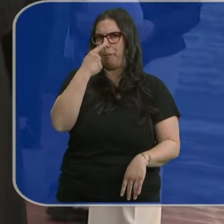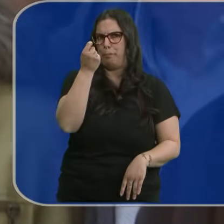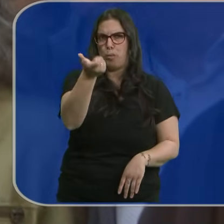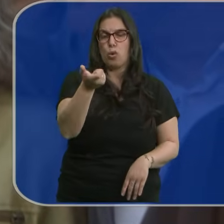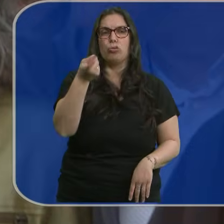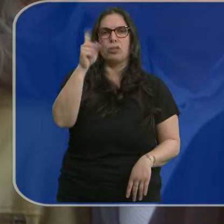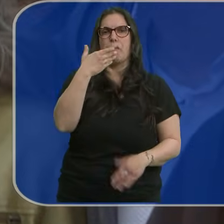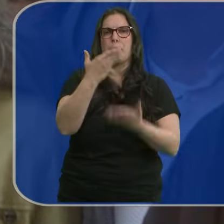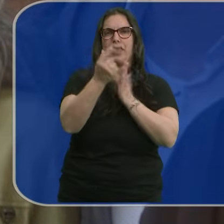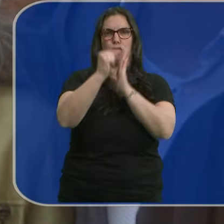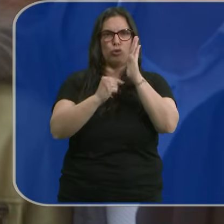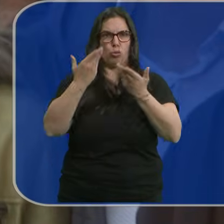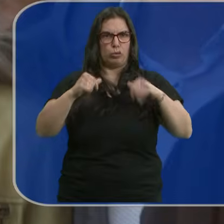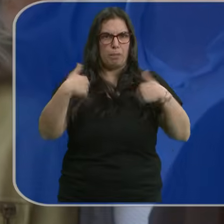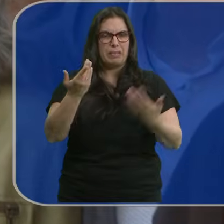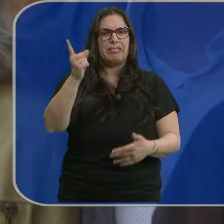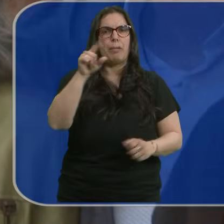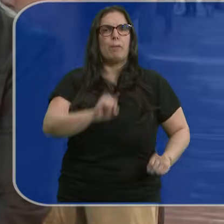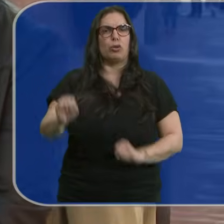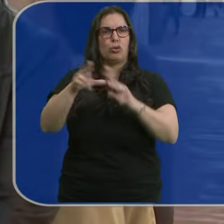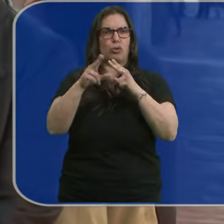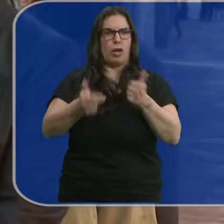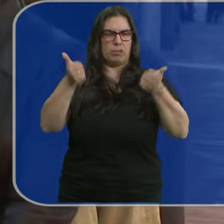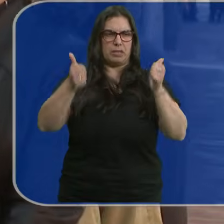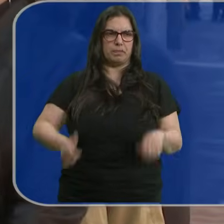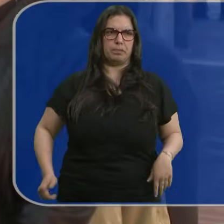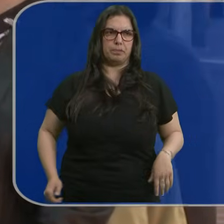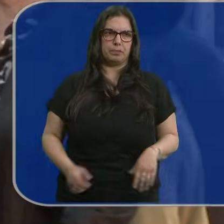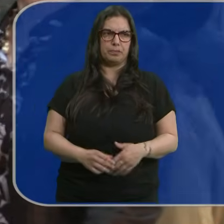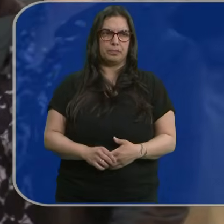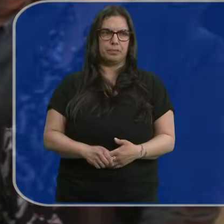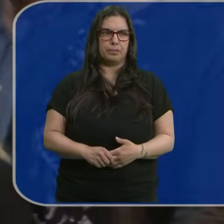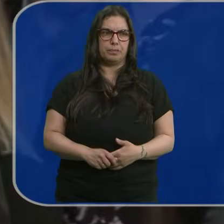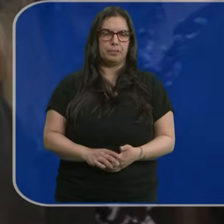piden condiciones más justas y mayor protección social.